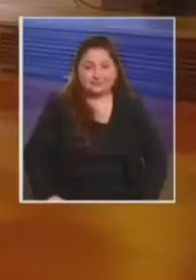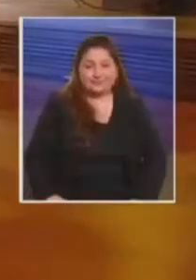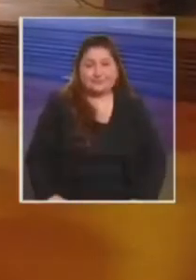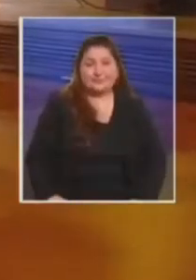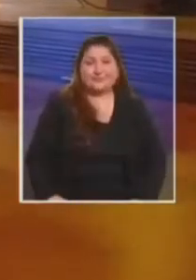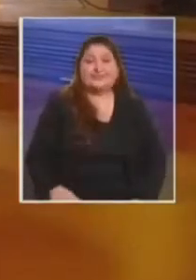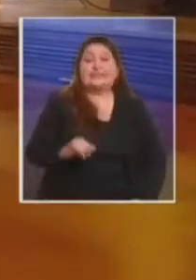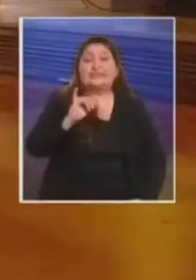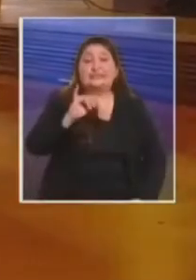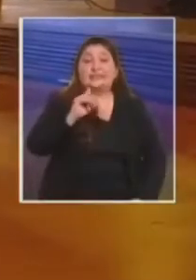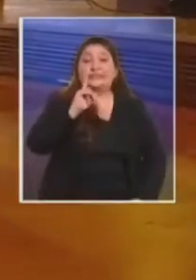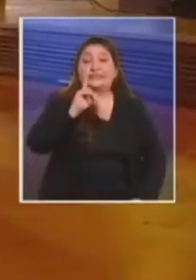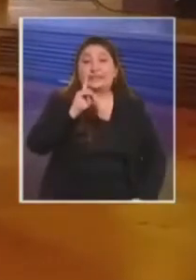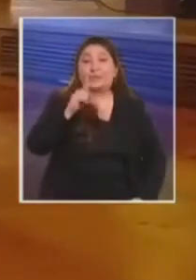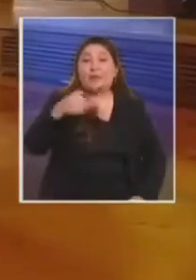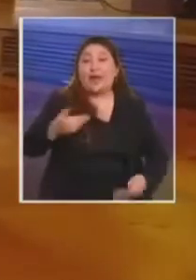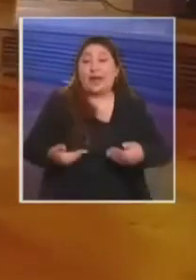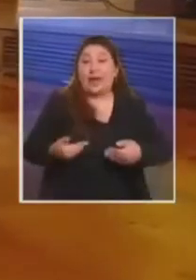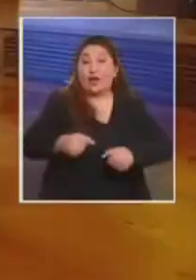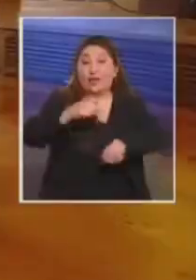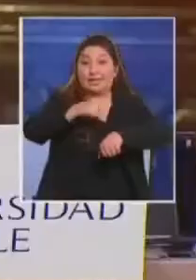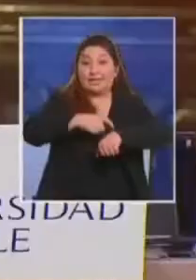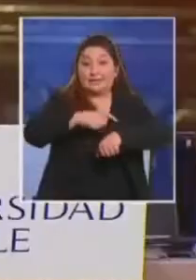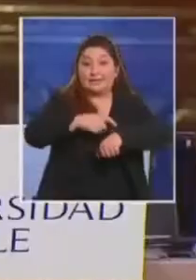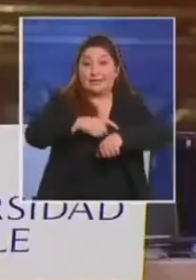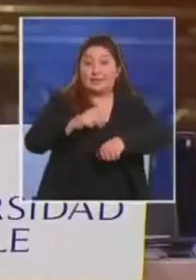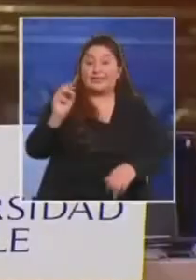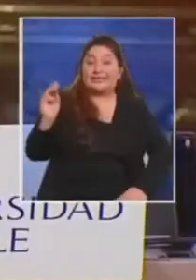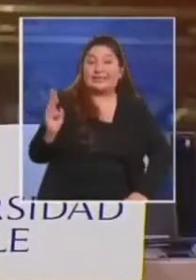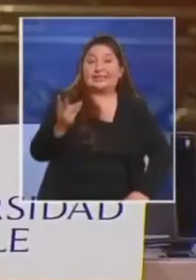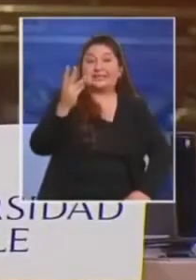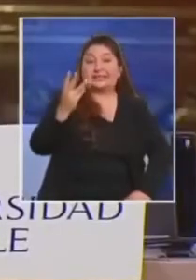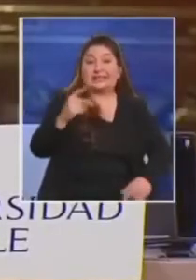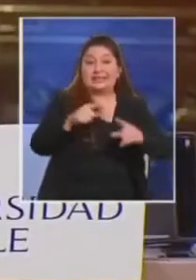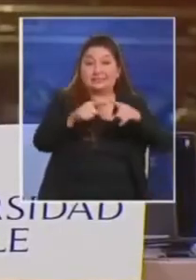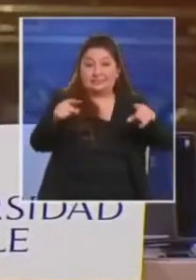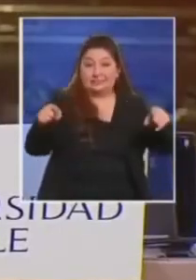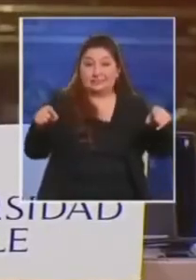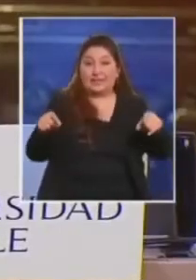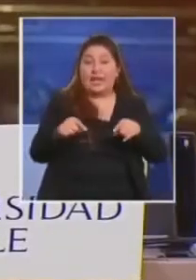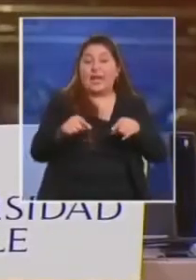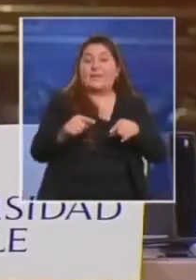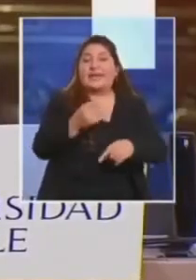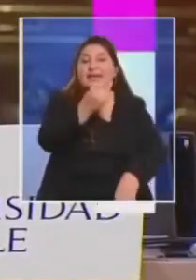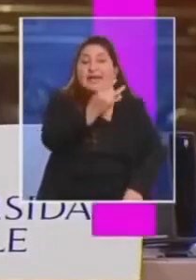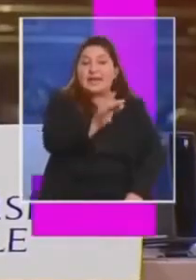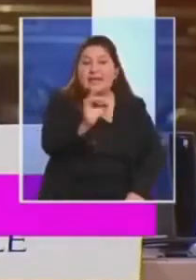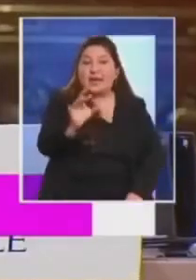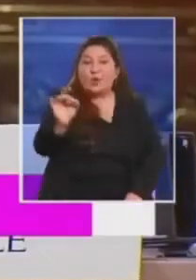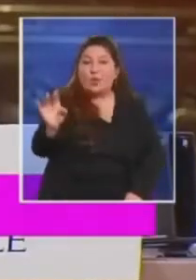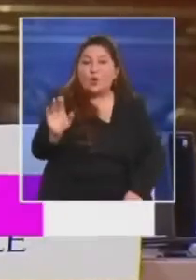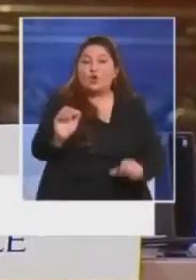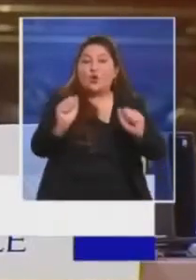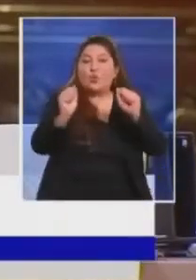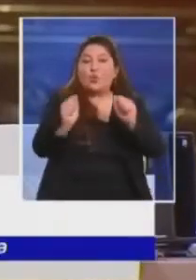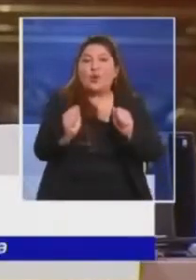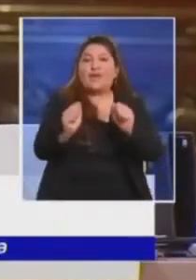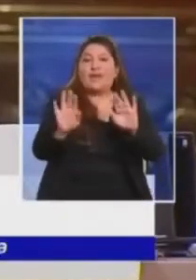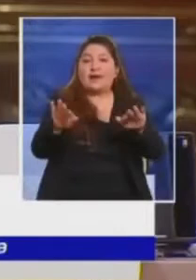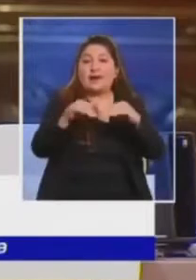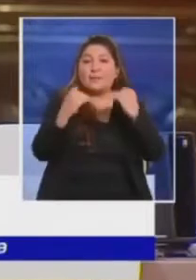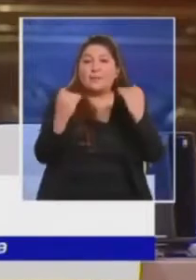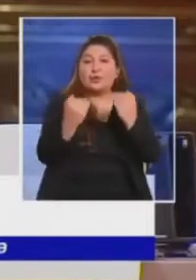caso justamente a partir de este tercer segmento para que cada una y uno de ustedes pueda redondear, replicar